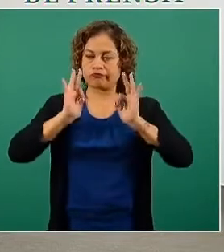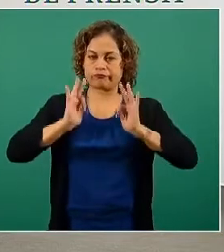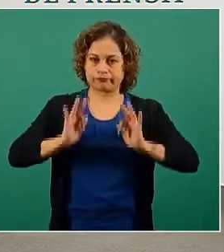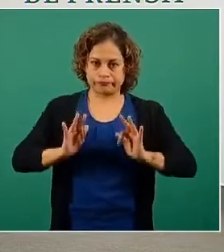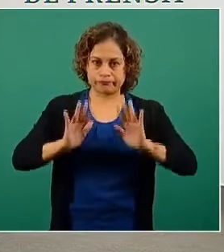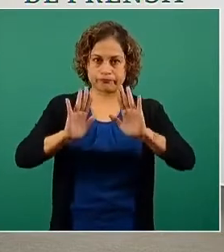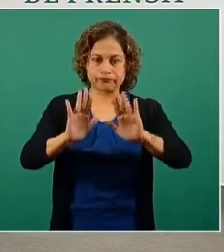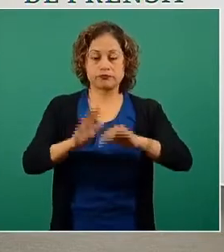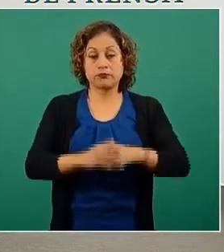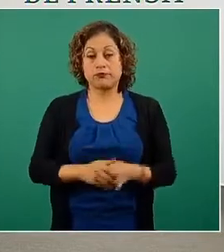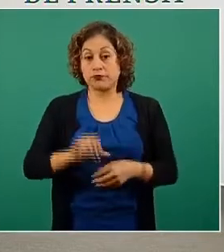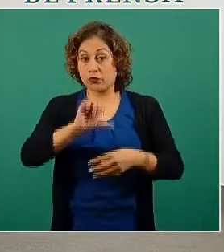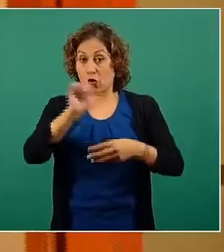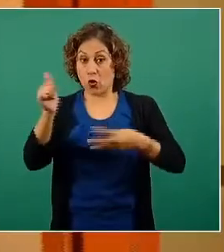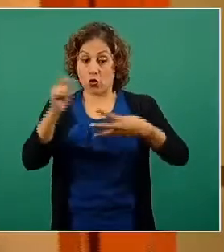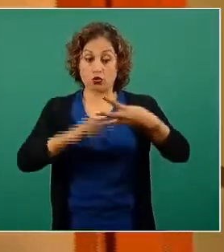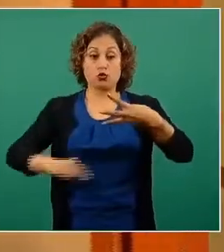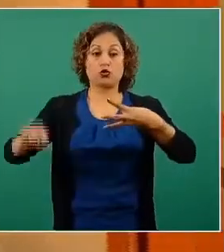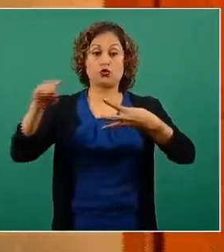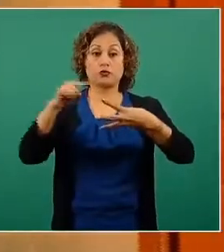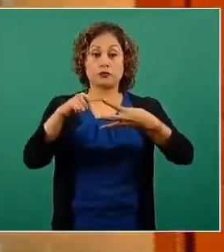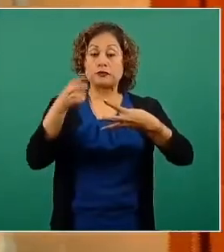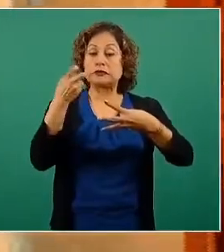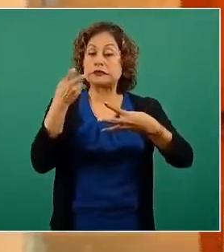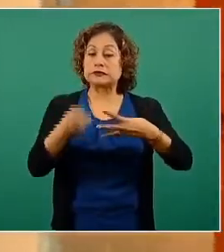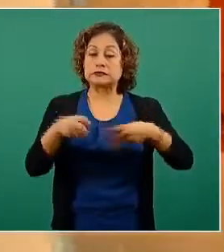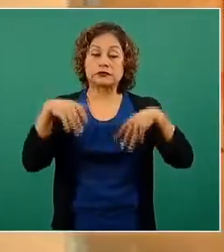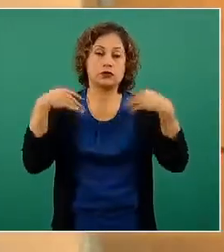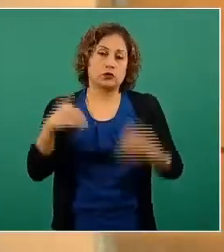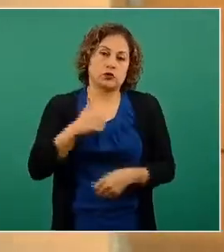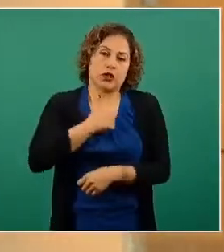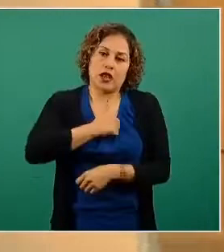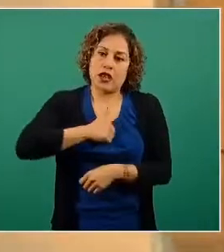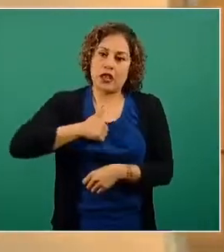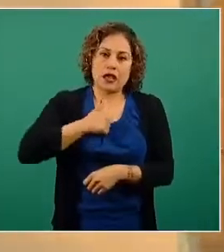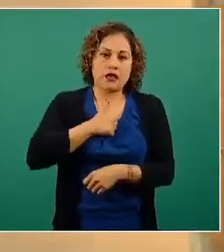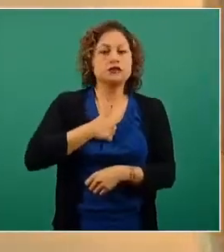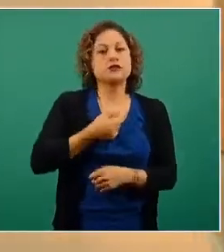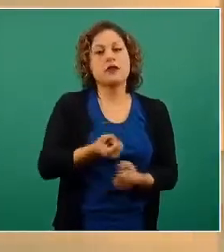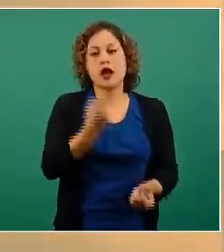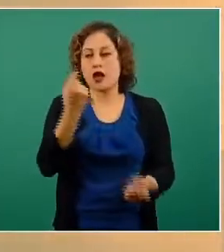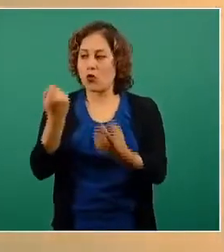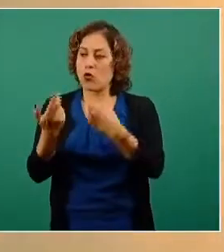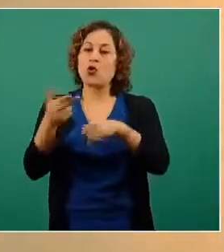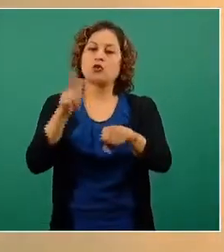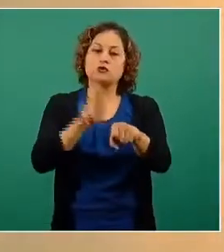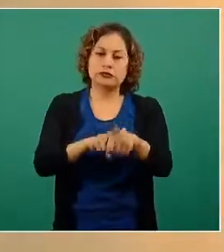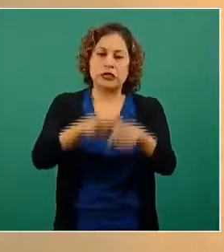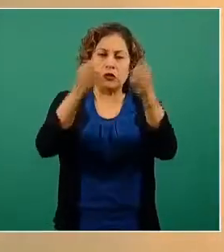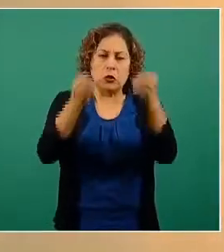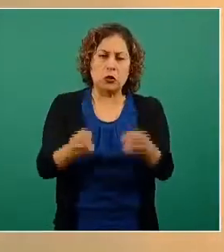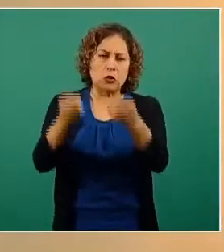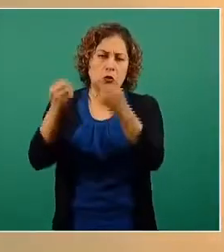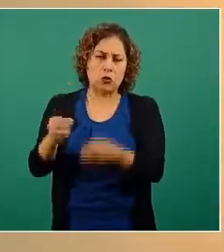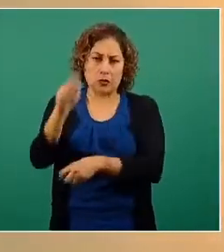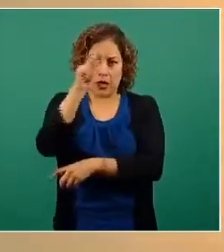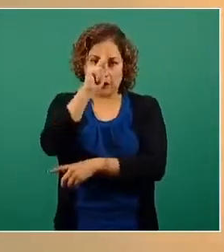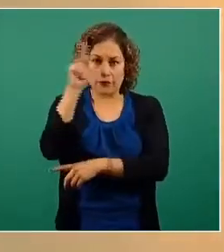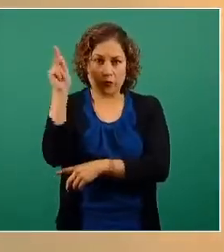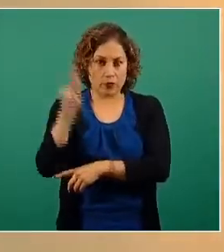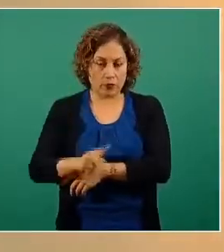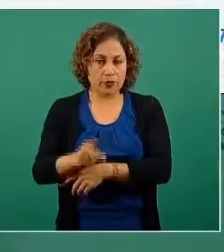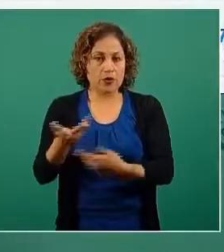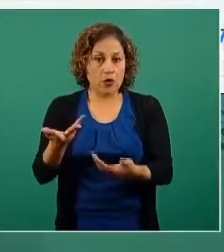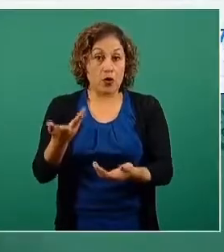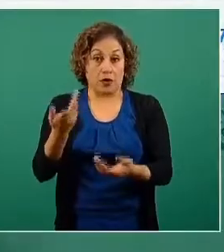que desafortunadamente tienen un mayor o una mayor proporción de ocupación en camas con ventilador,